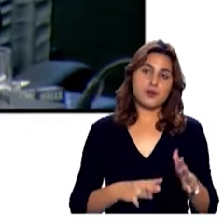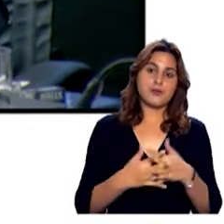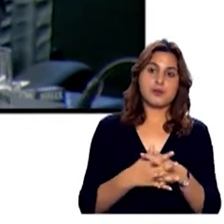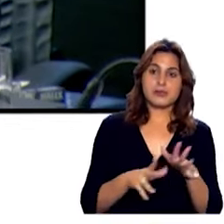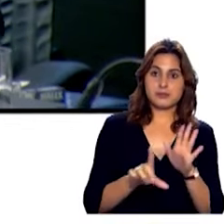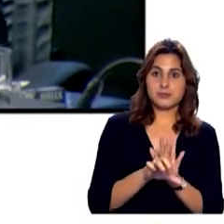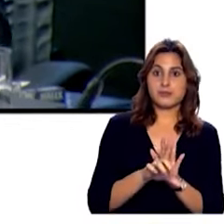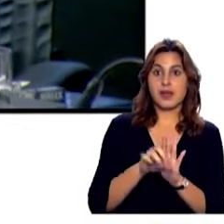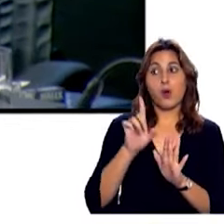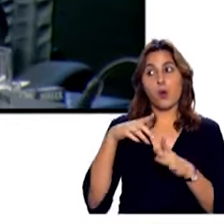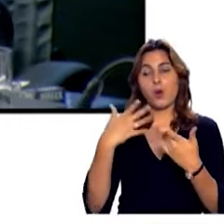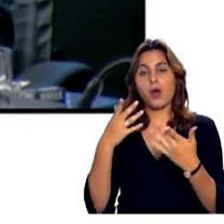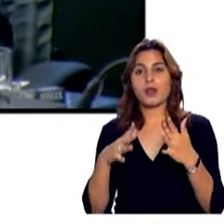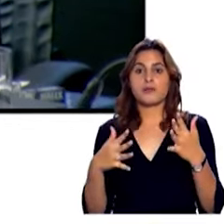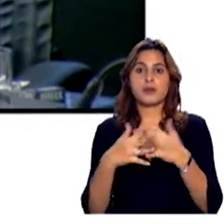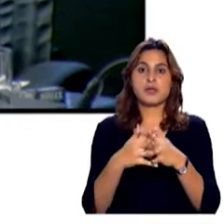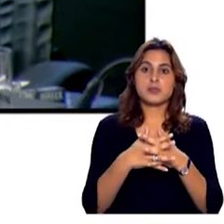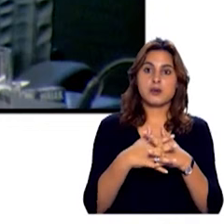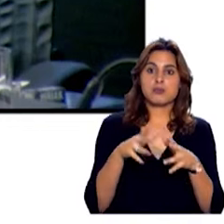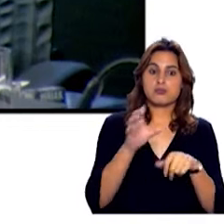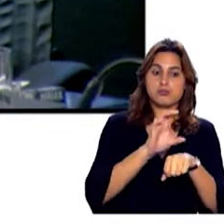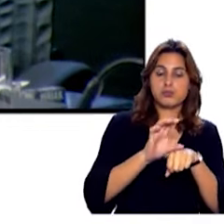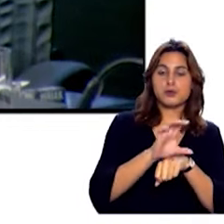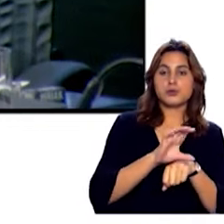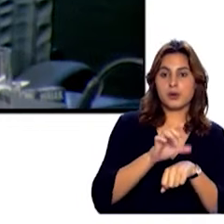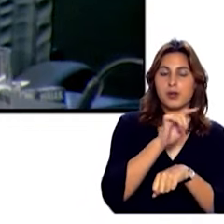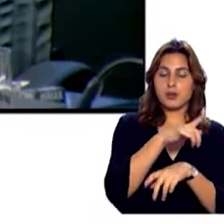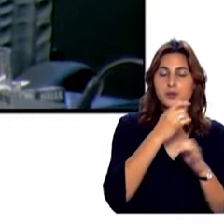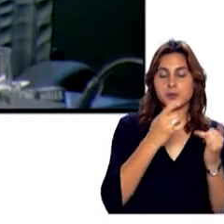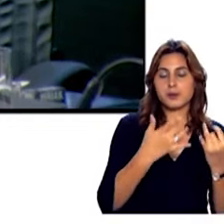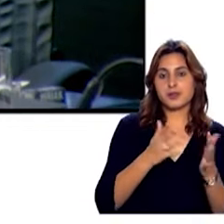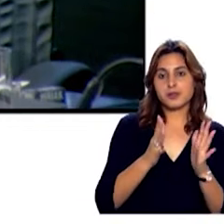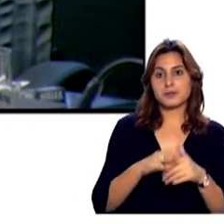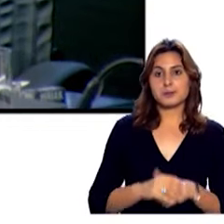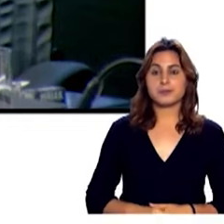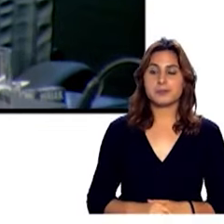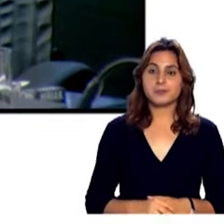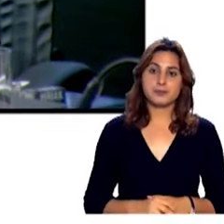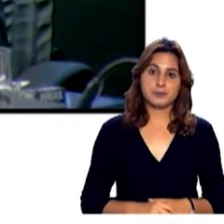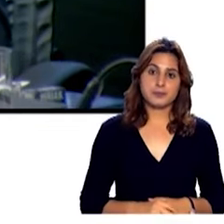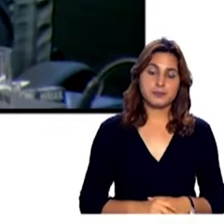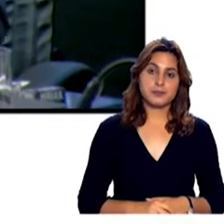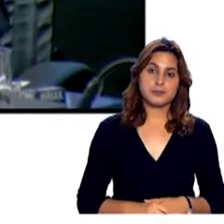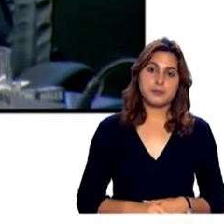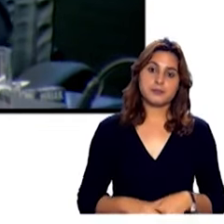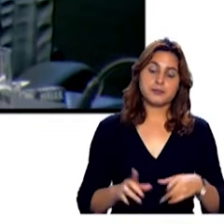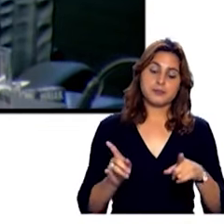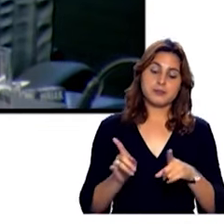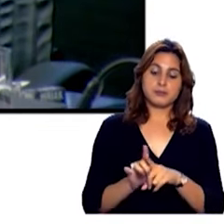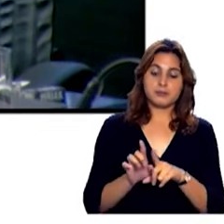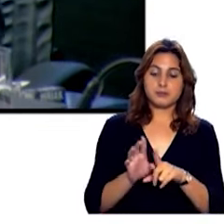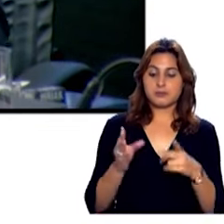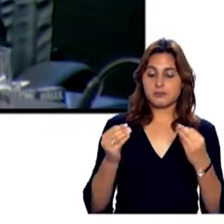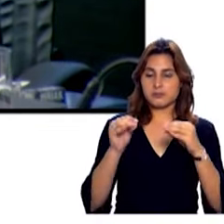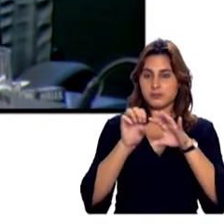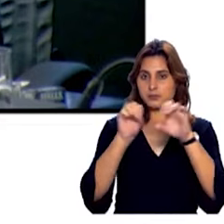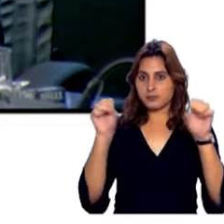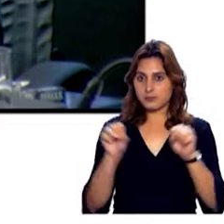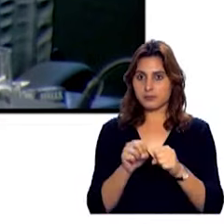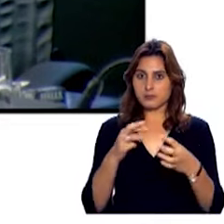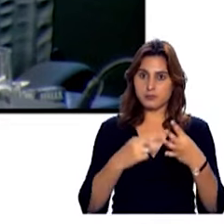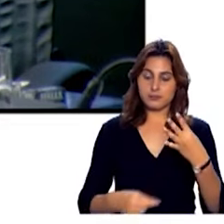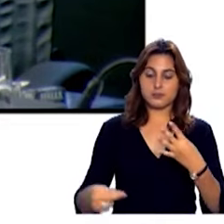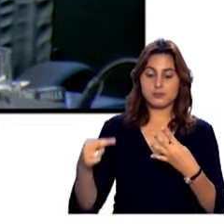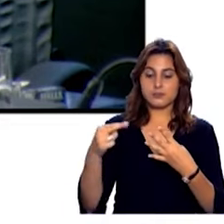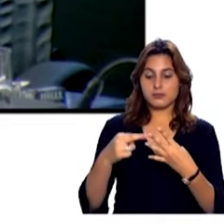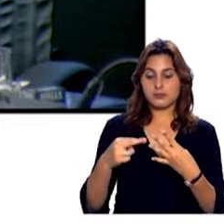dicho precisamente Cuando se instauró el sistema este sistema de apela el tribunal Supremo vamos sistema de casación